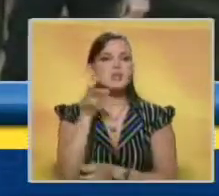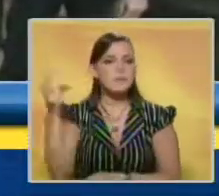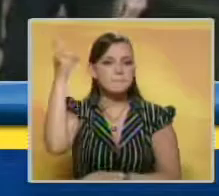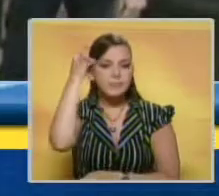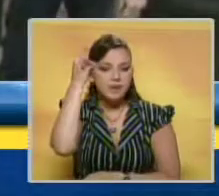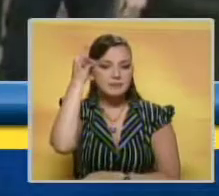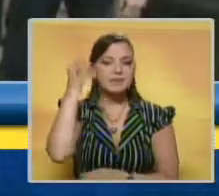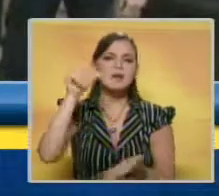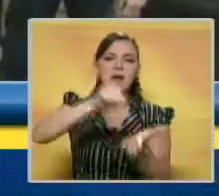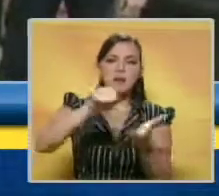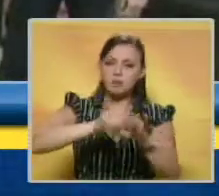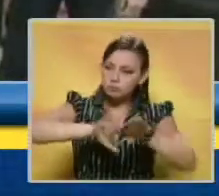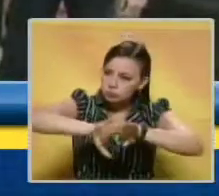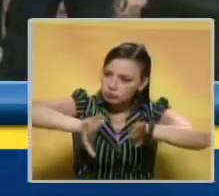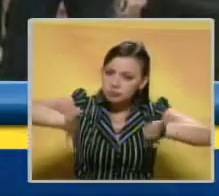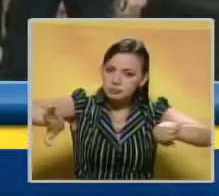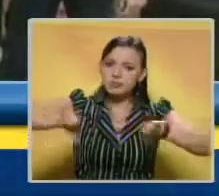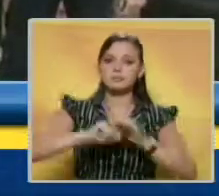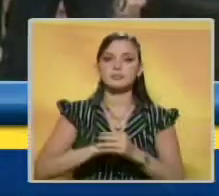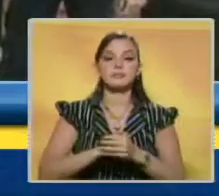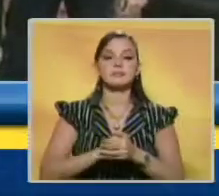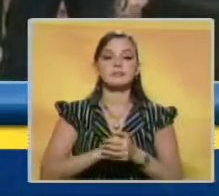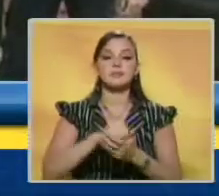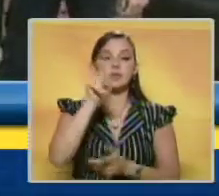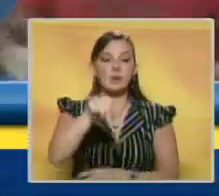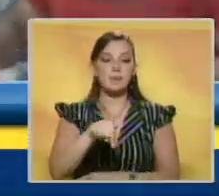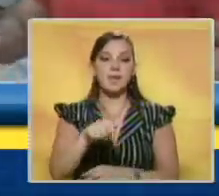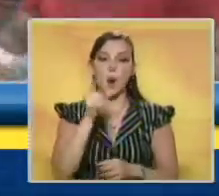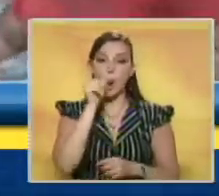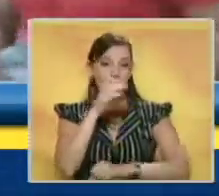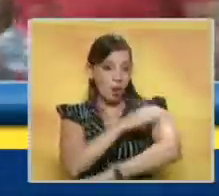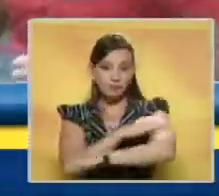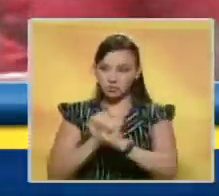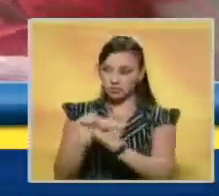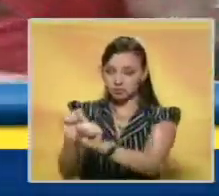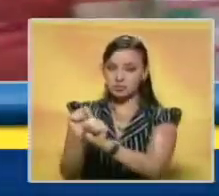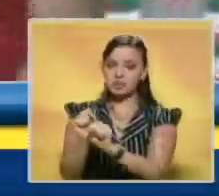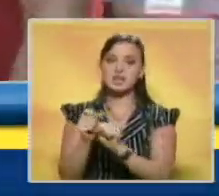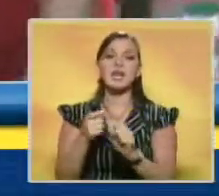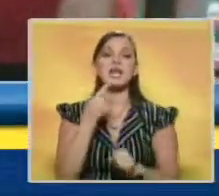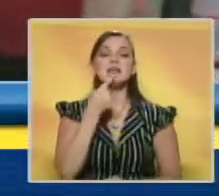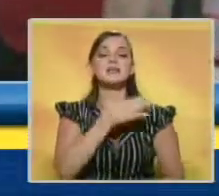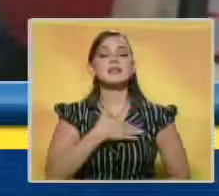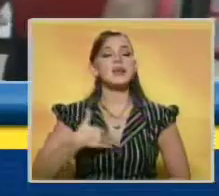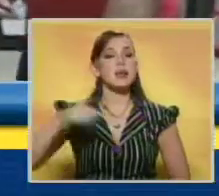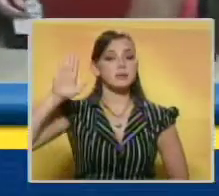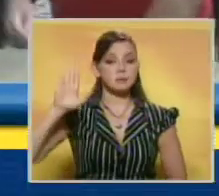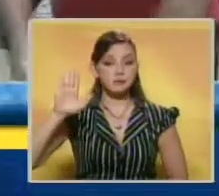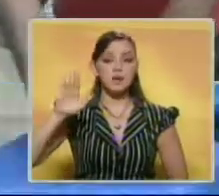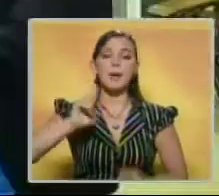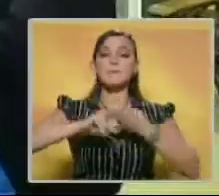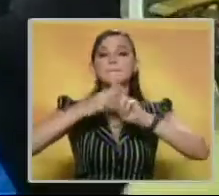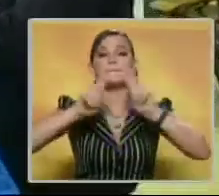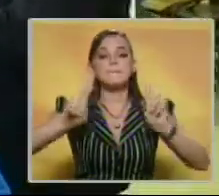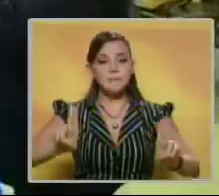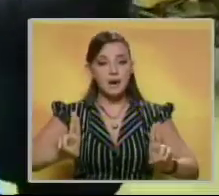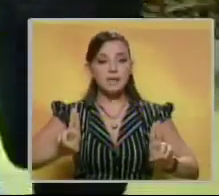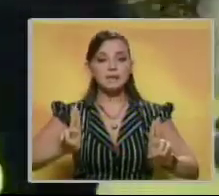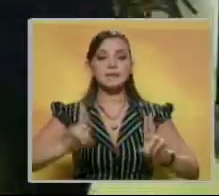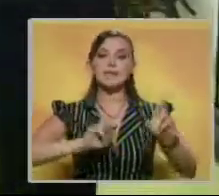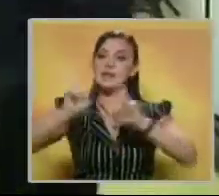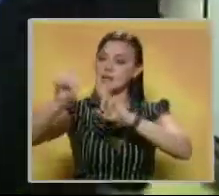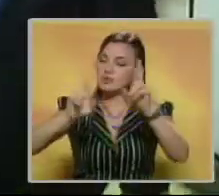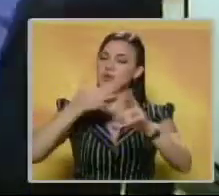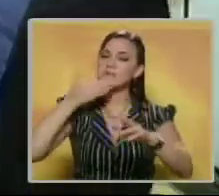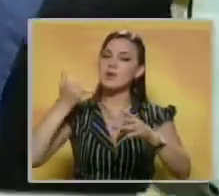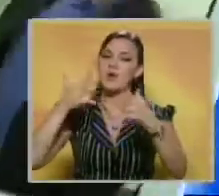Irán, mientras que su oponente Isaac Herzog promete una política aritmética de paz y mejorar las relaciones con